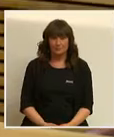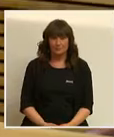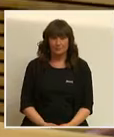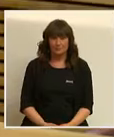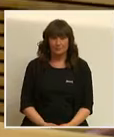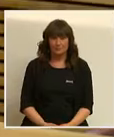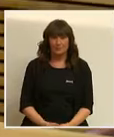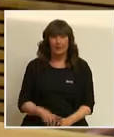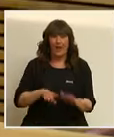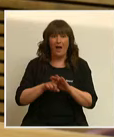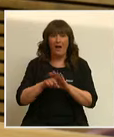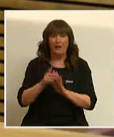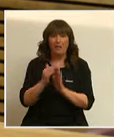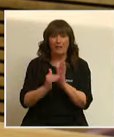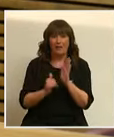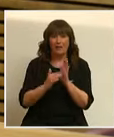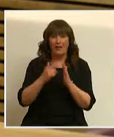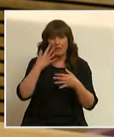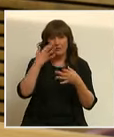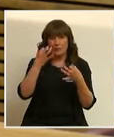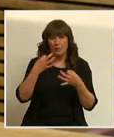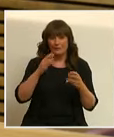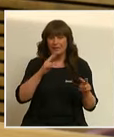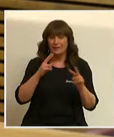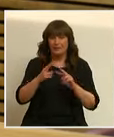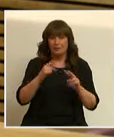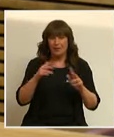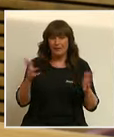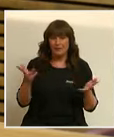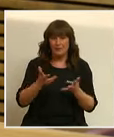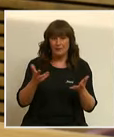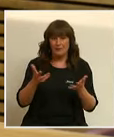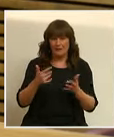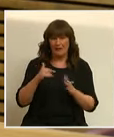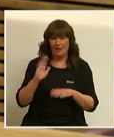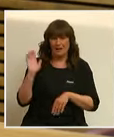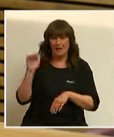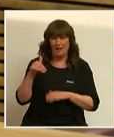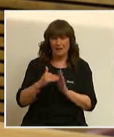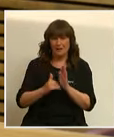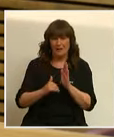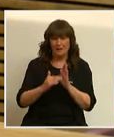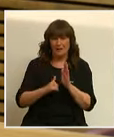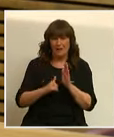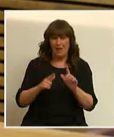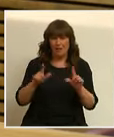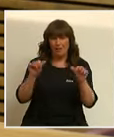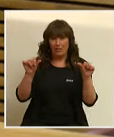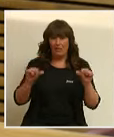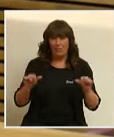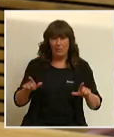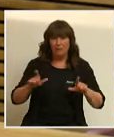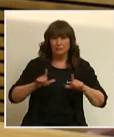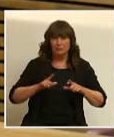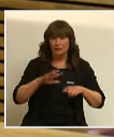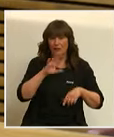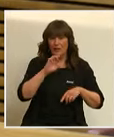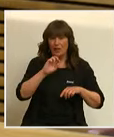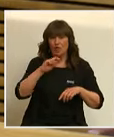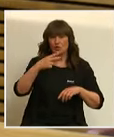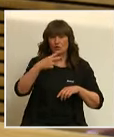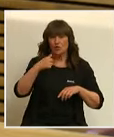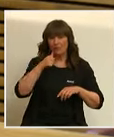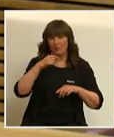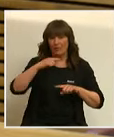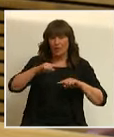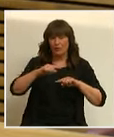A l'Agència Valenciana de Seguretat i Resposta a les Emergències de la Generalitat Valenciana arreplega el diploma el subdirector general